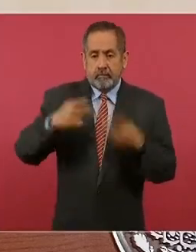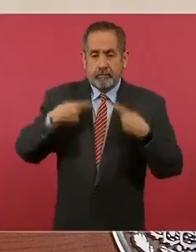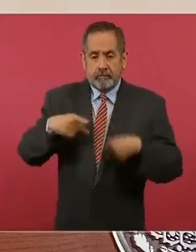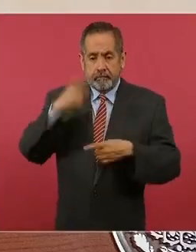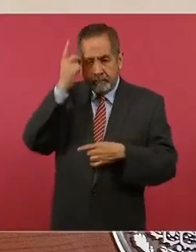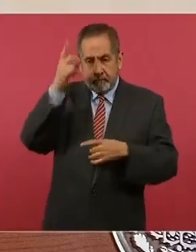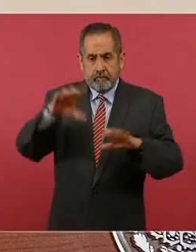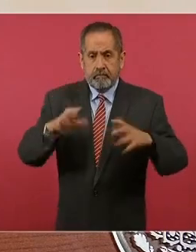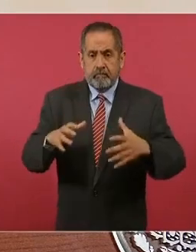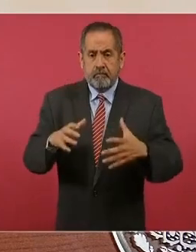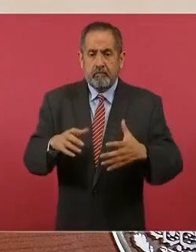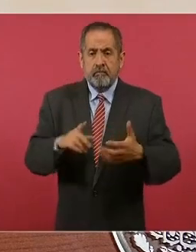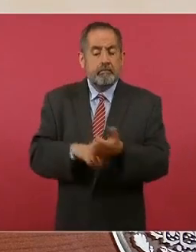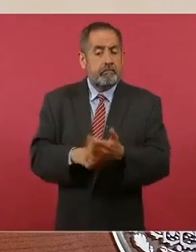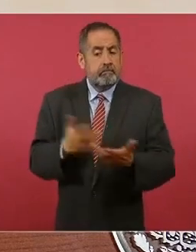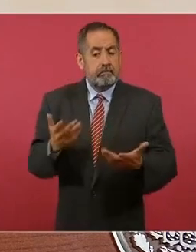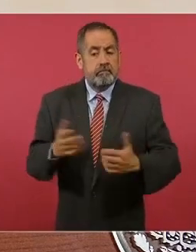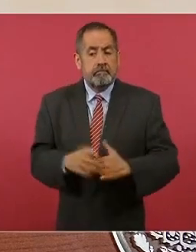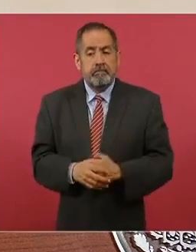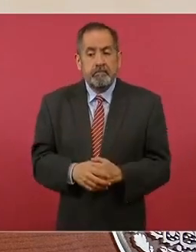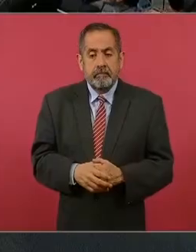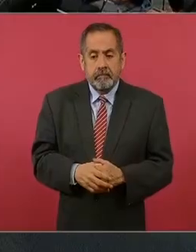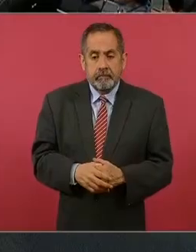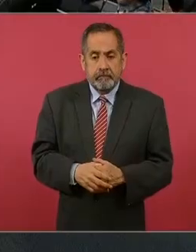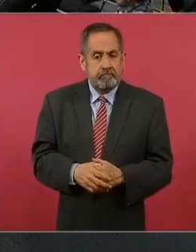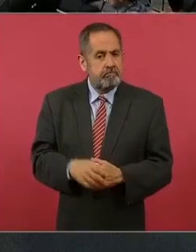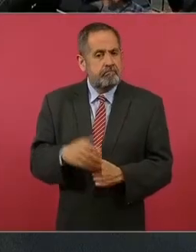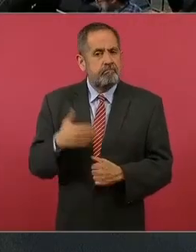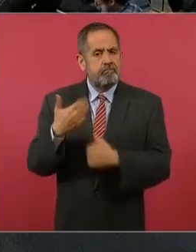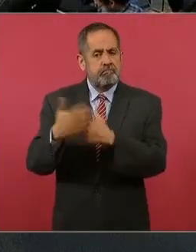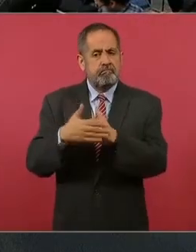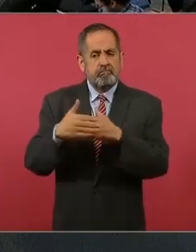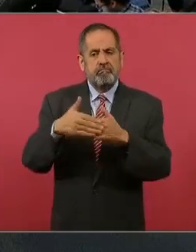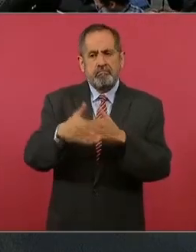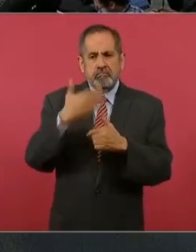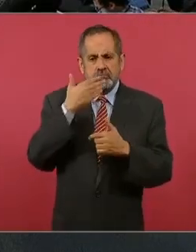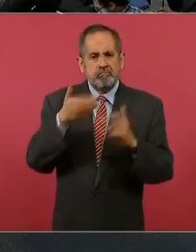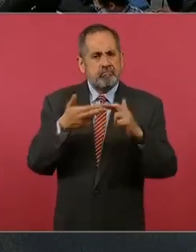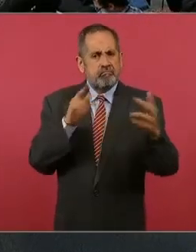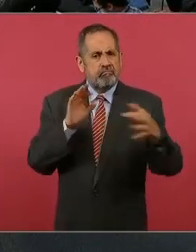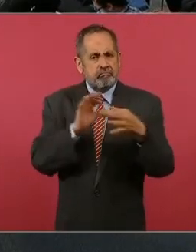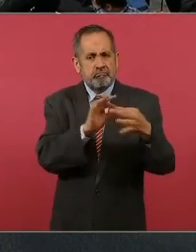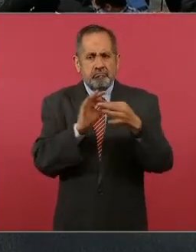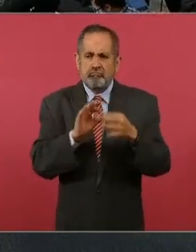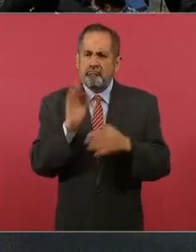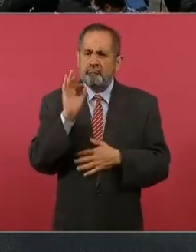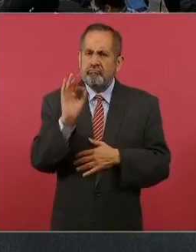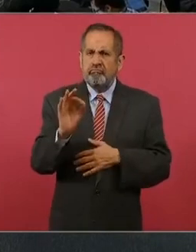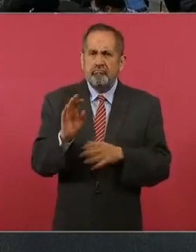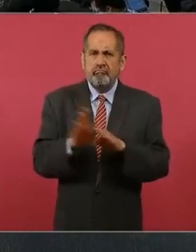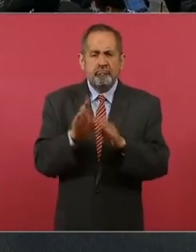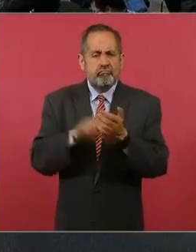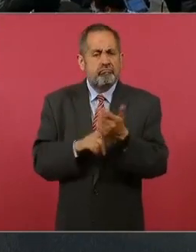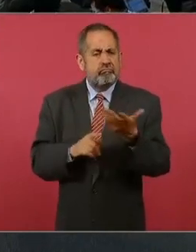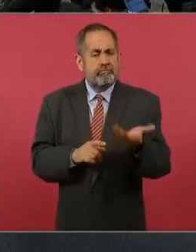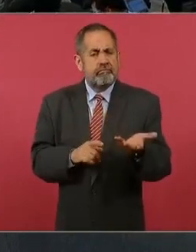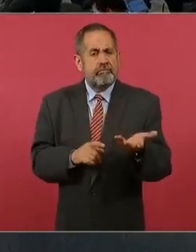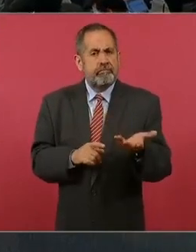Entonces, va a haber buena relación. Tenemos allá